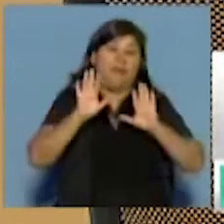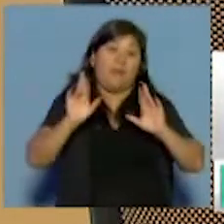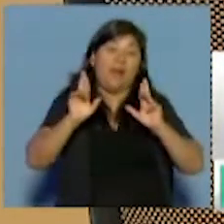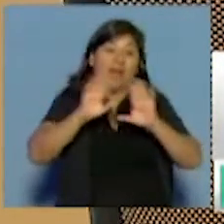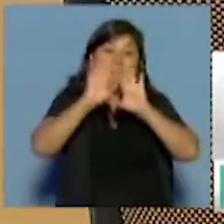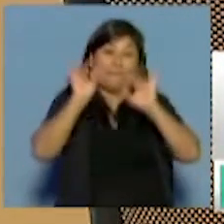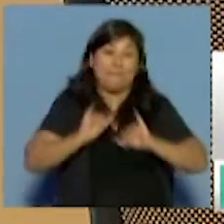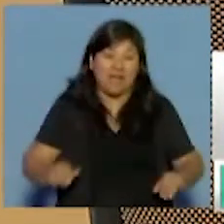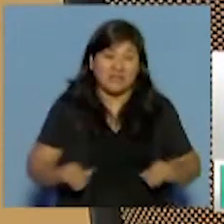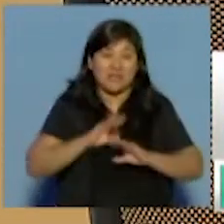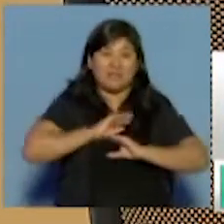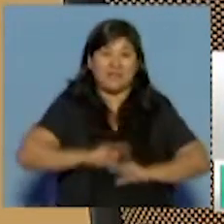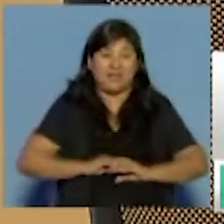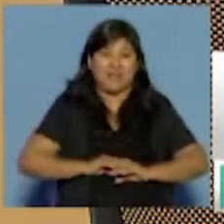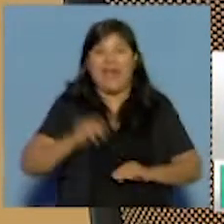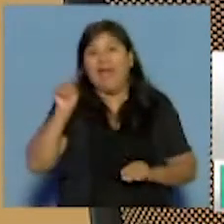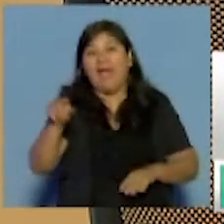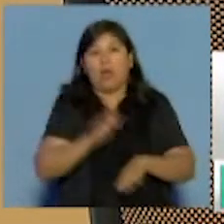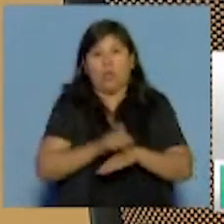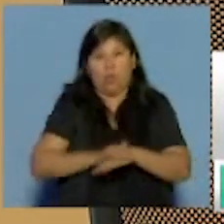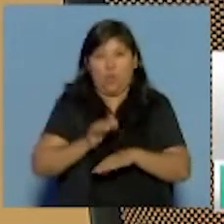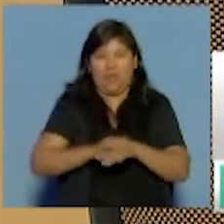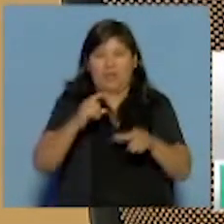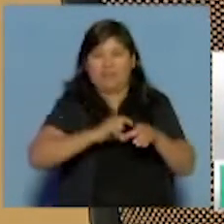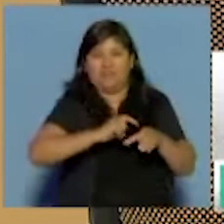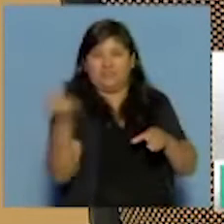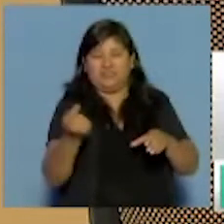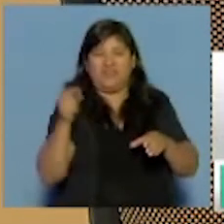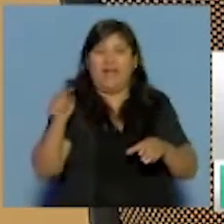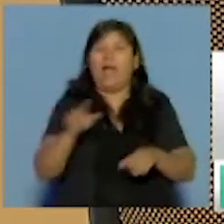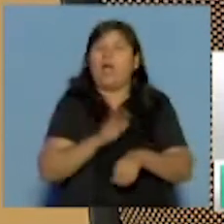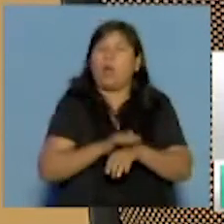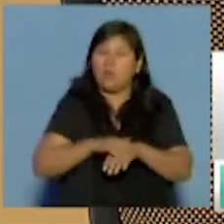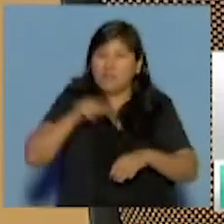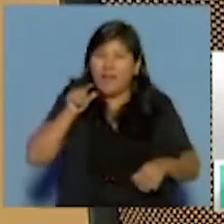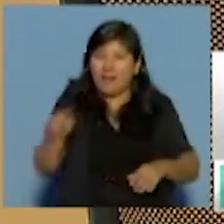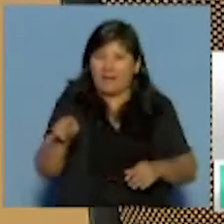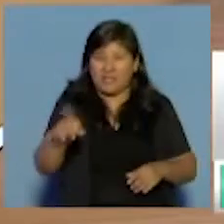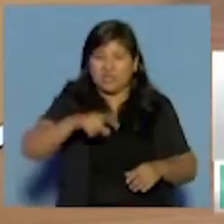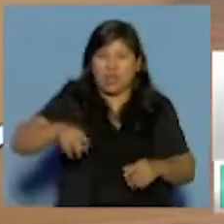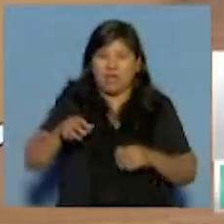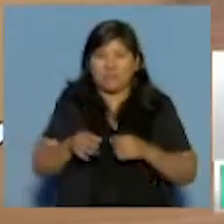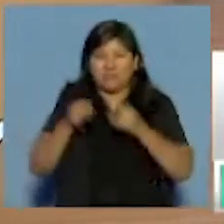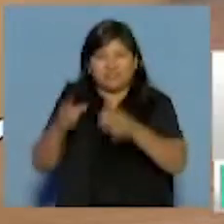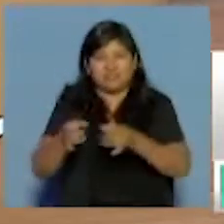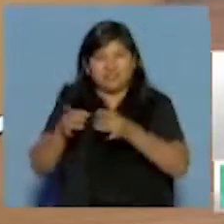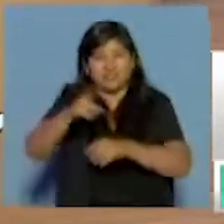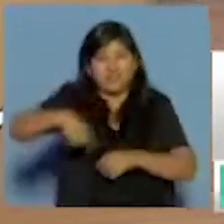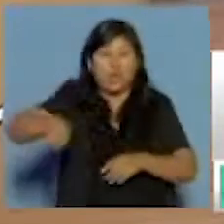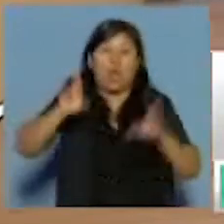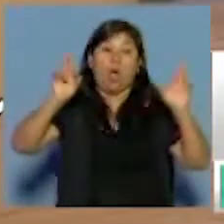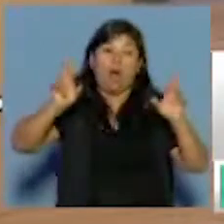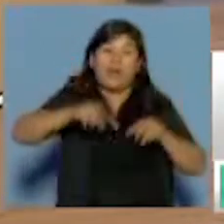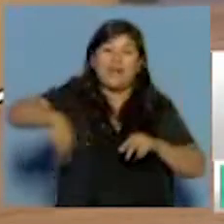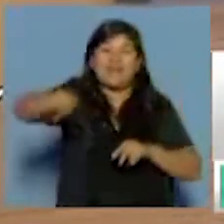que en cataluña no existía no que son aquellos que piensan distinto y ojalá que podamos llegar a un buen puerto bueno mañana vamos